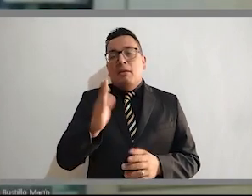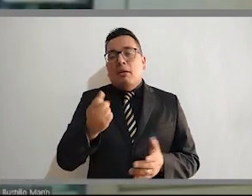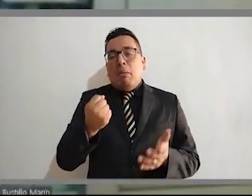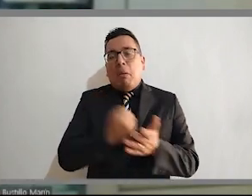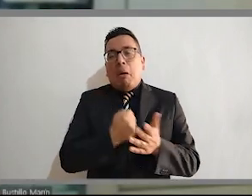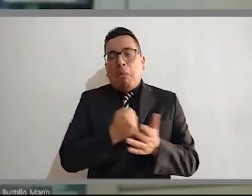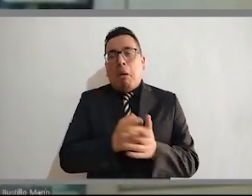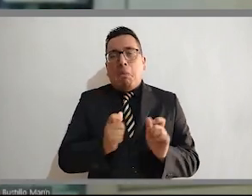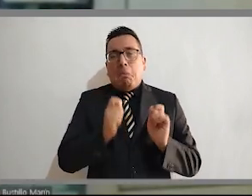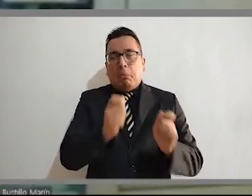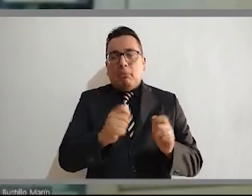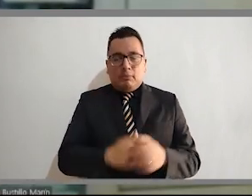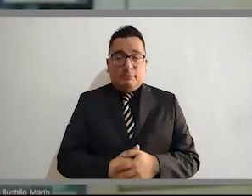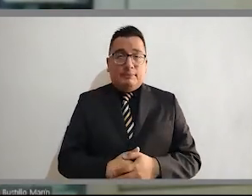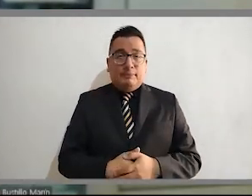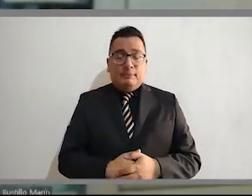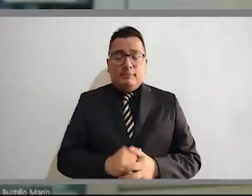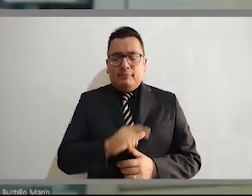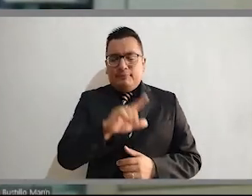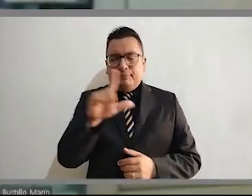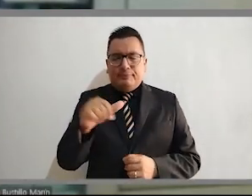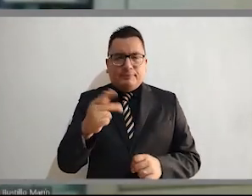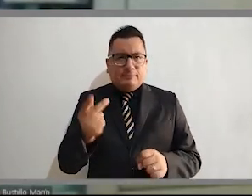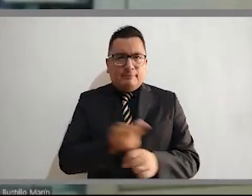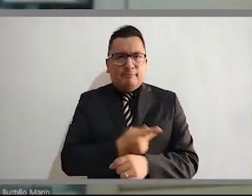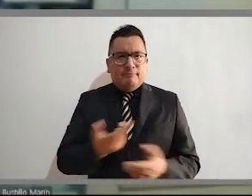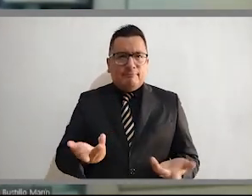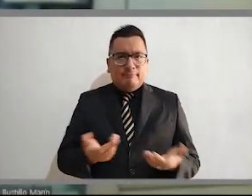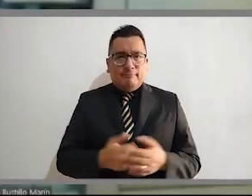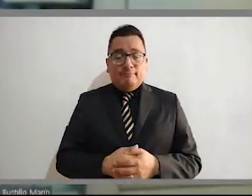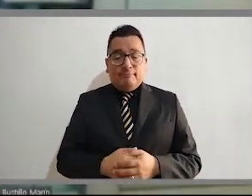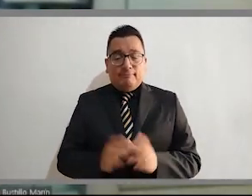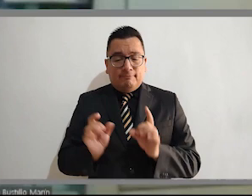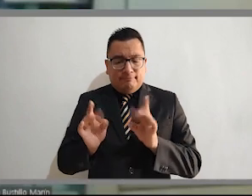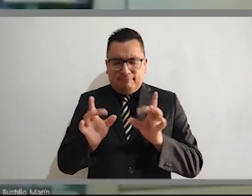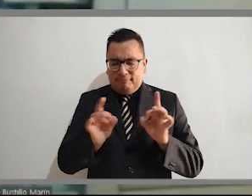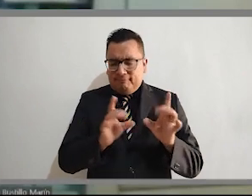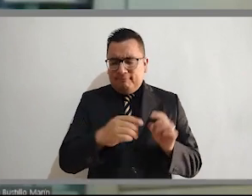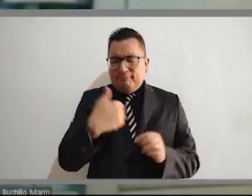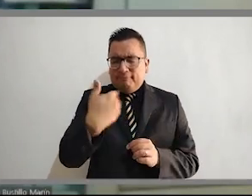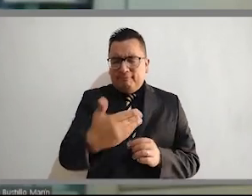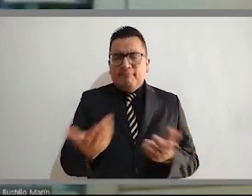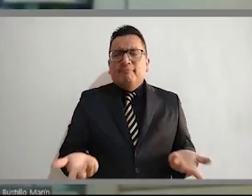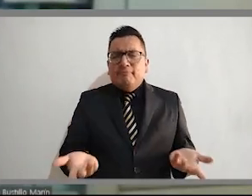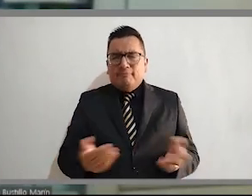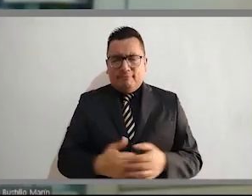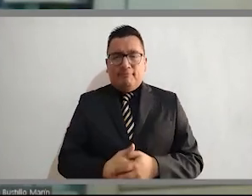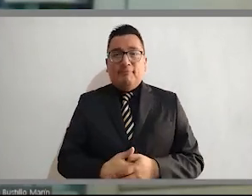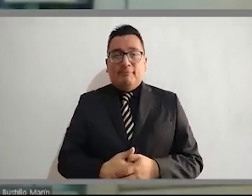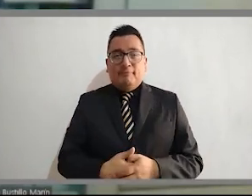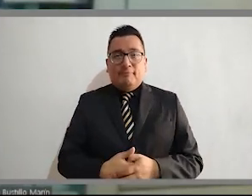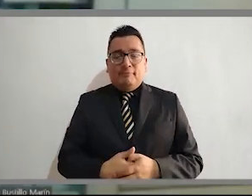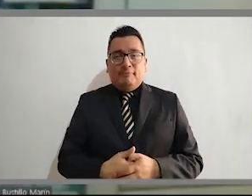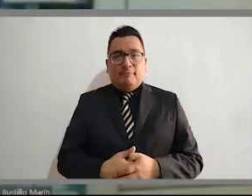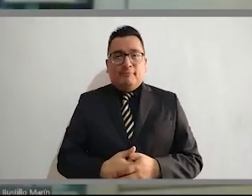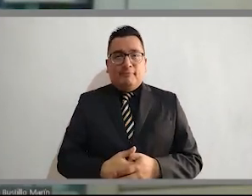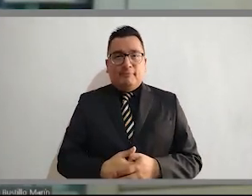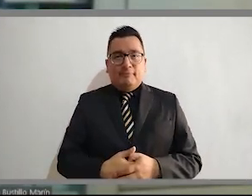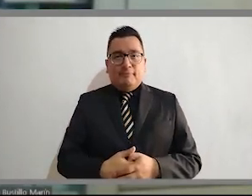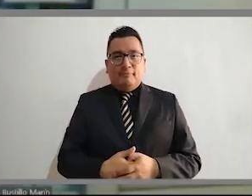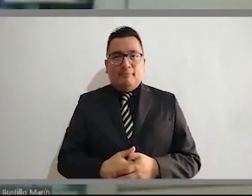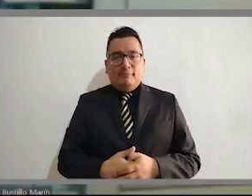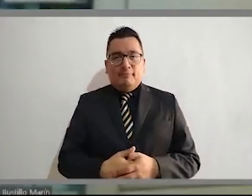Ok, ¿qué sucedió y qué fenómenos empezaron a surgir a partir de